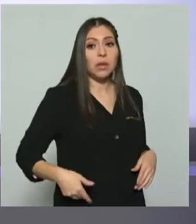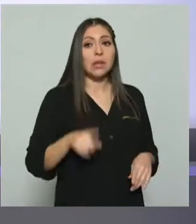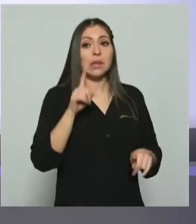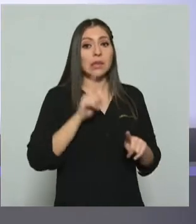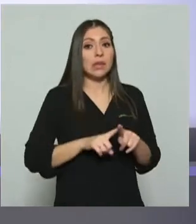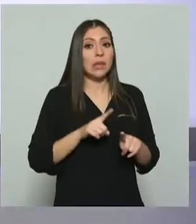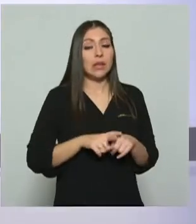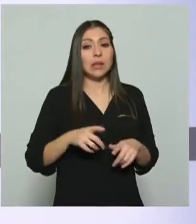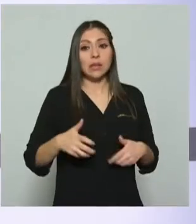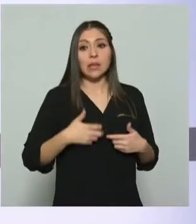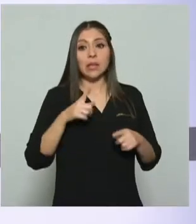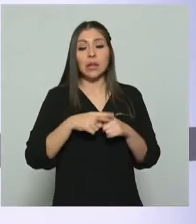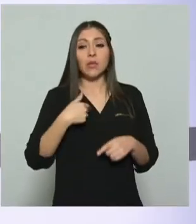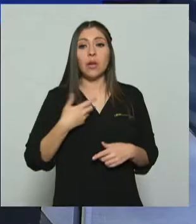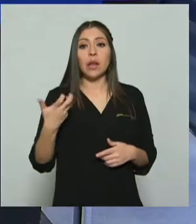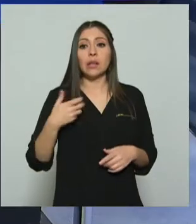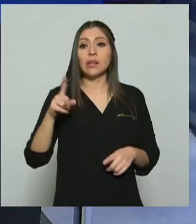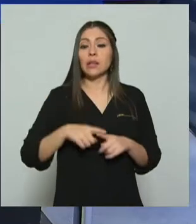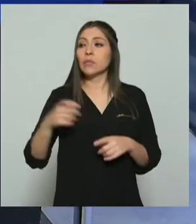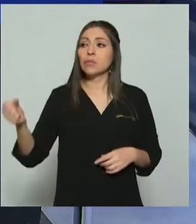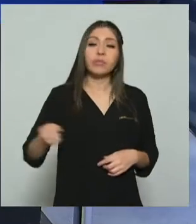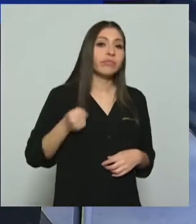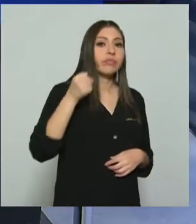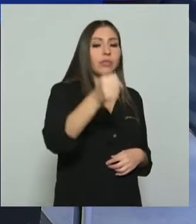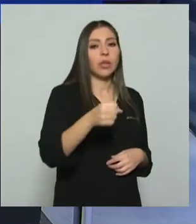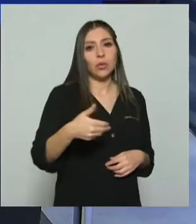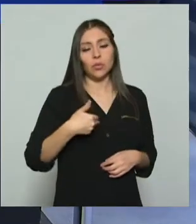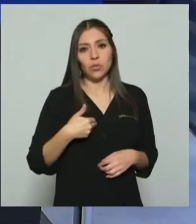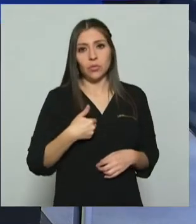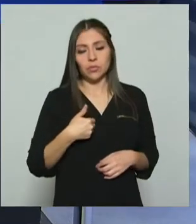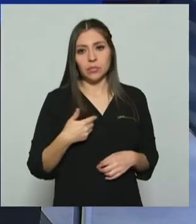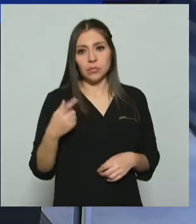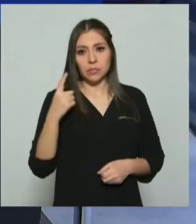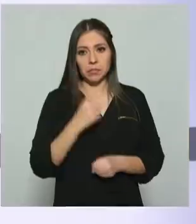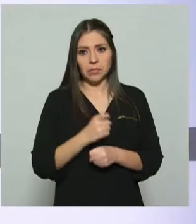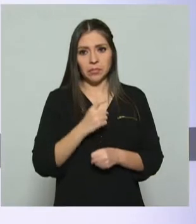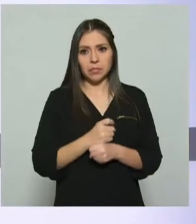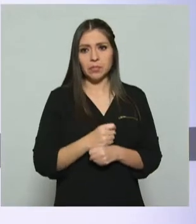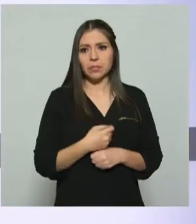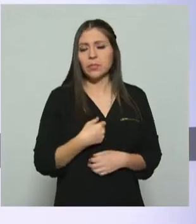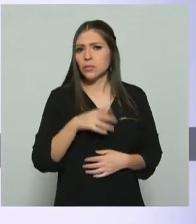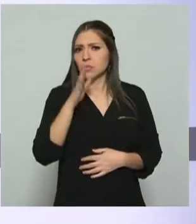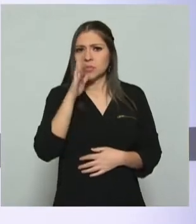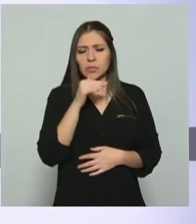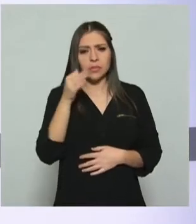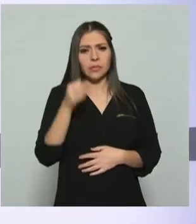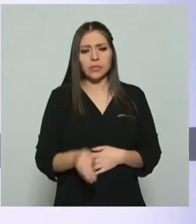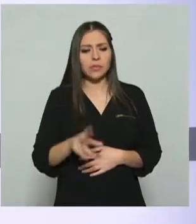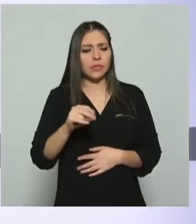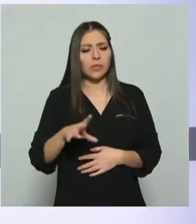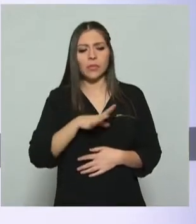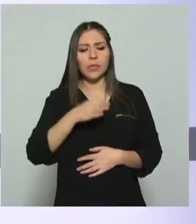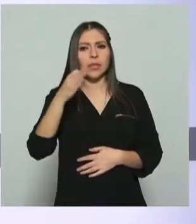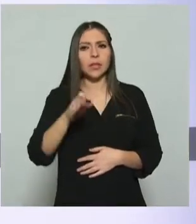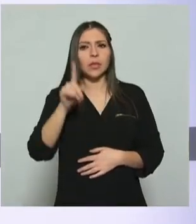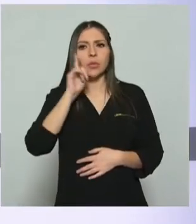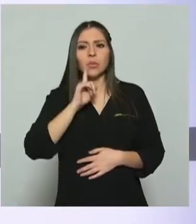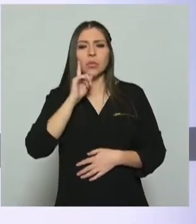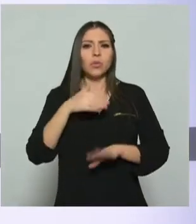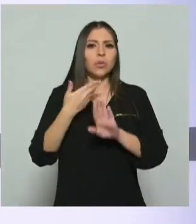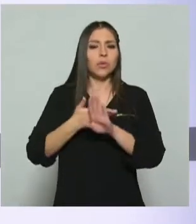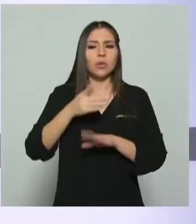poner a disposición soy yo. ¿Por qué? Porque le tengo que dejar claro que hay cero tolerancia a la violencia de género, que a una mujer la tiene que